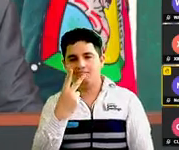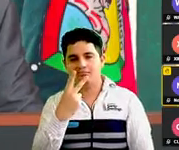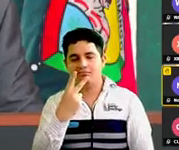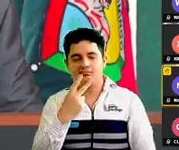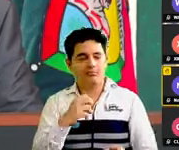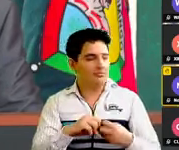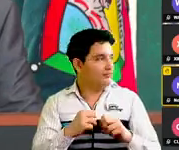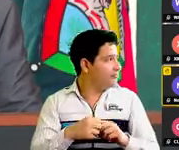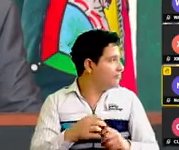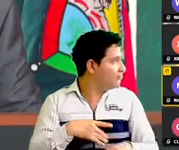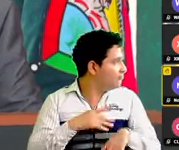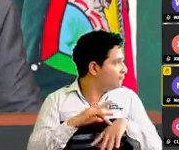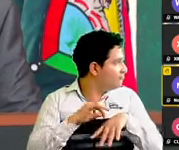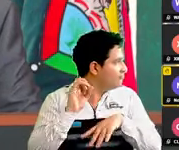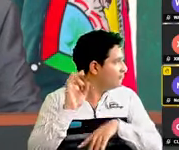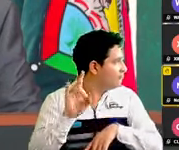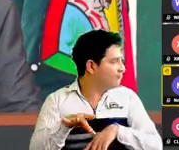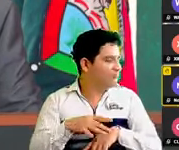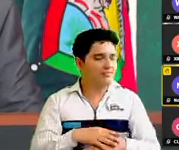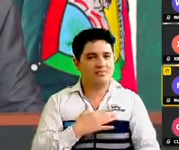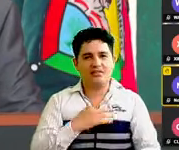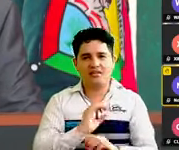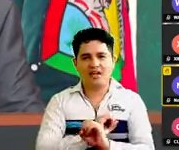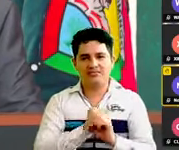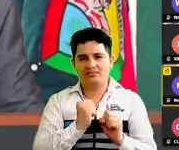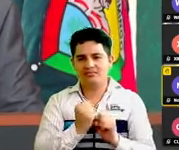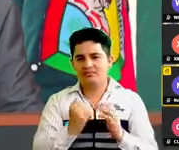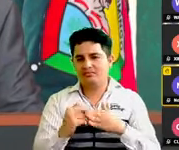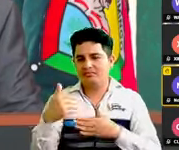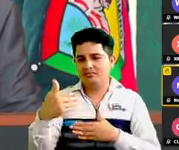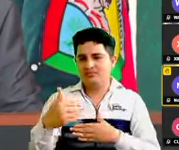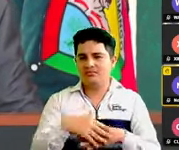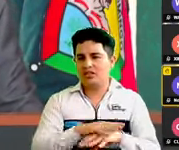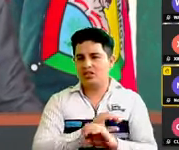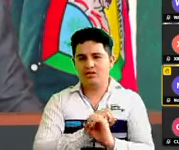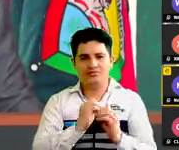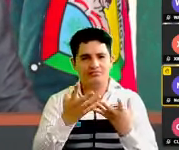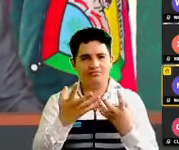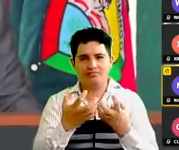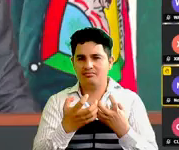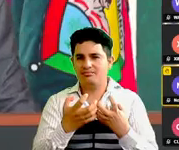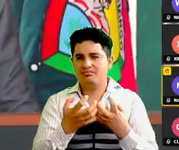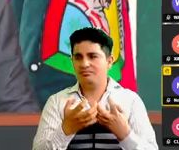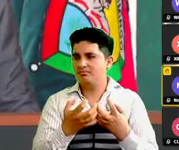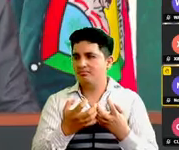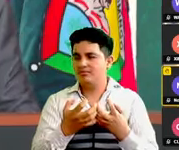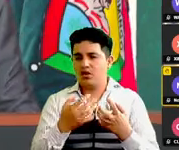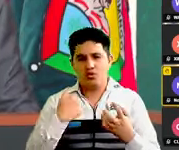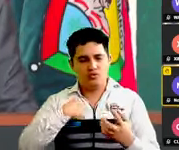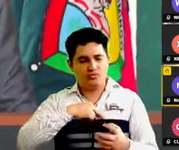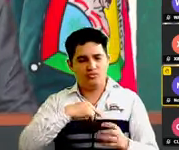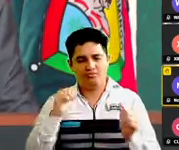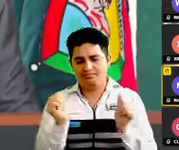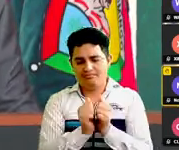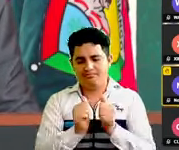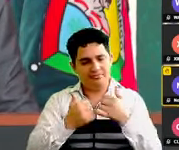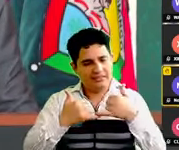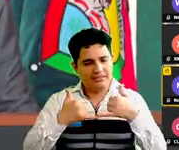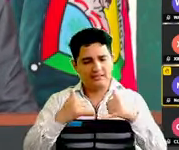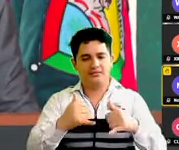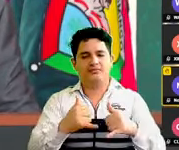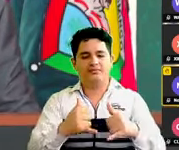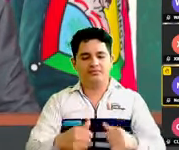que no quieren ver más allá de donde no quieren verlo. tenemos que seguir adelante. Vamos a comenzar